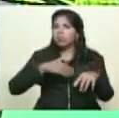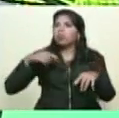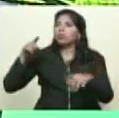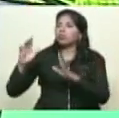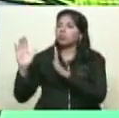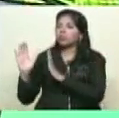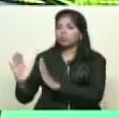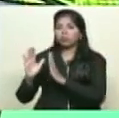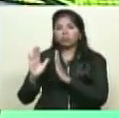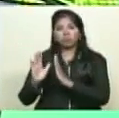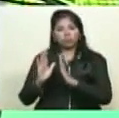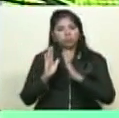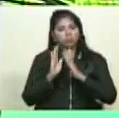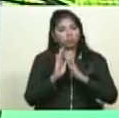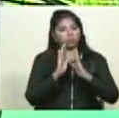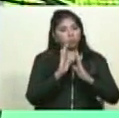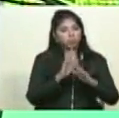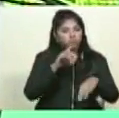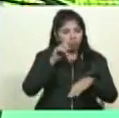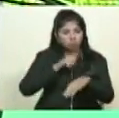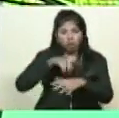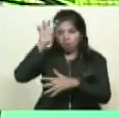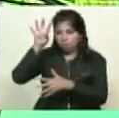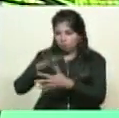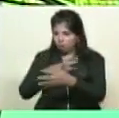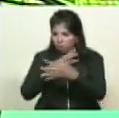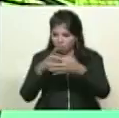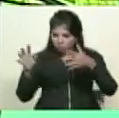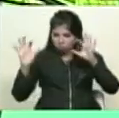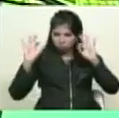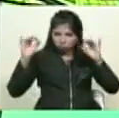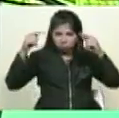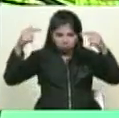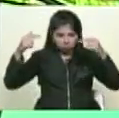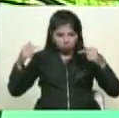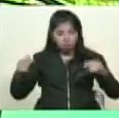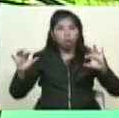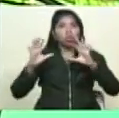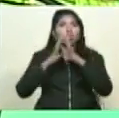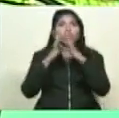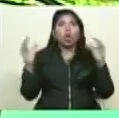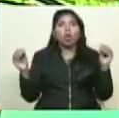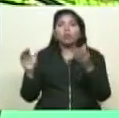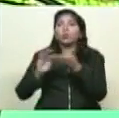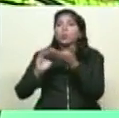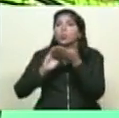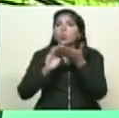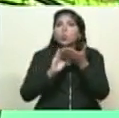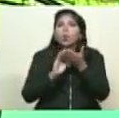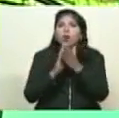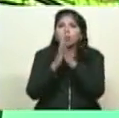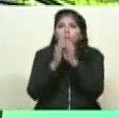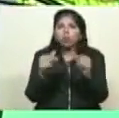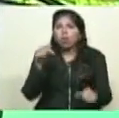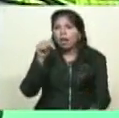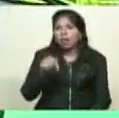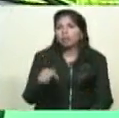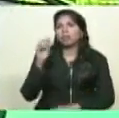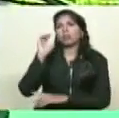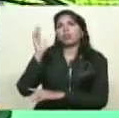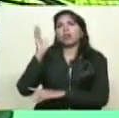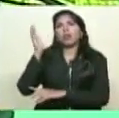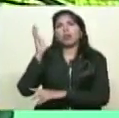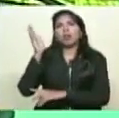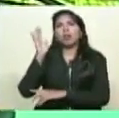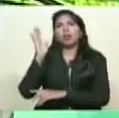de decisiones y de soluciones para cada uno de los sectores de los CPT presentes en el Congreso de los